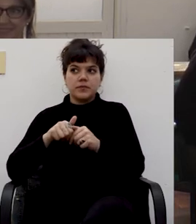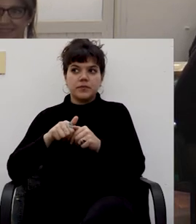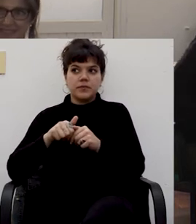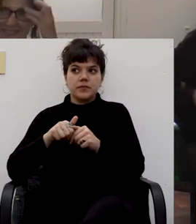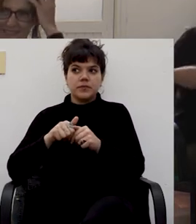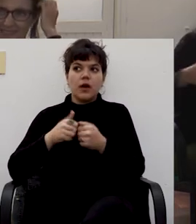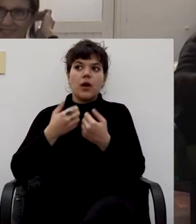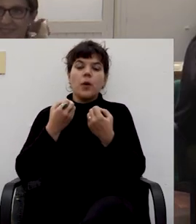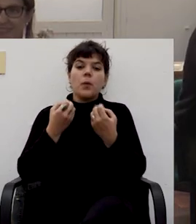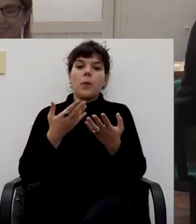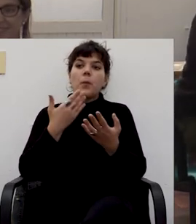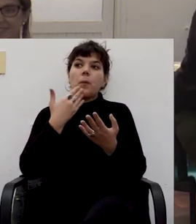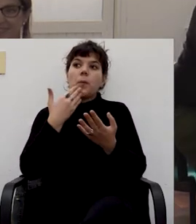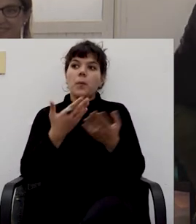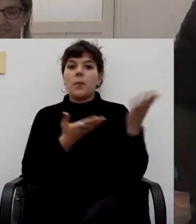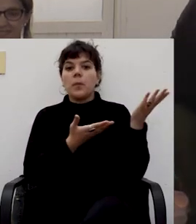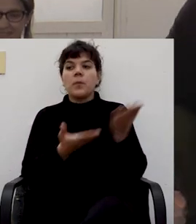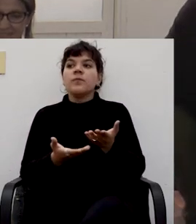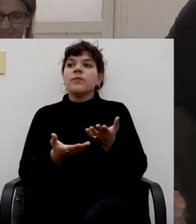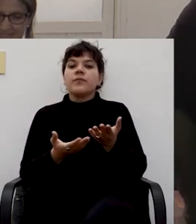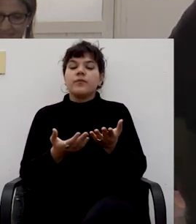Bueno, muchas gracias por la invitación primero.